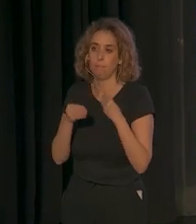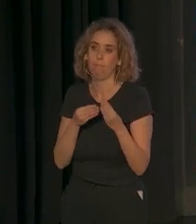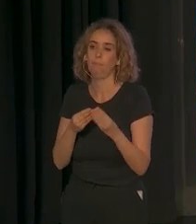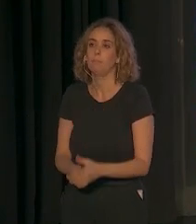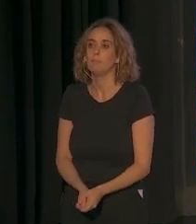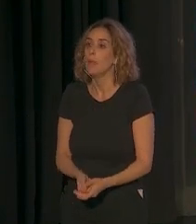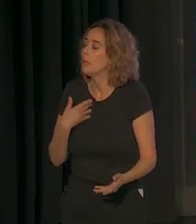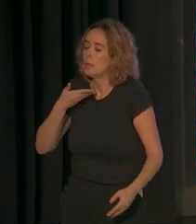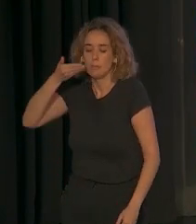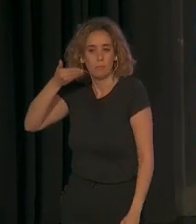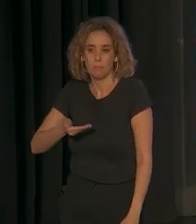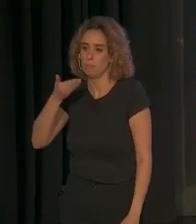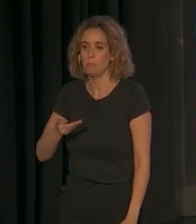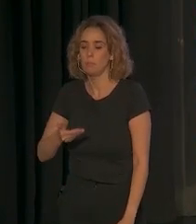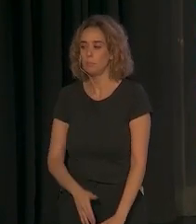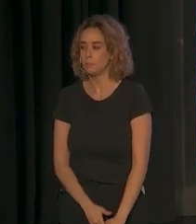Y es vital.